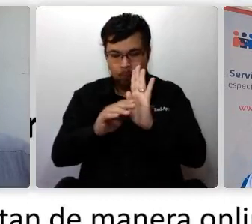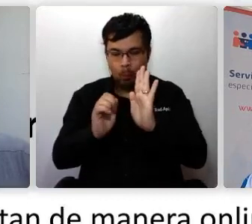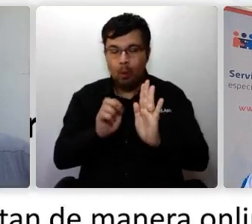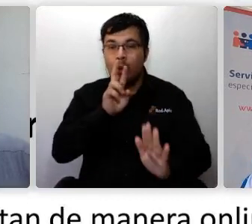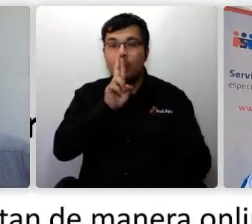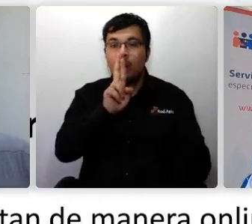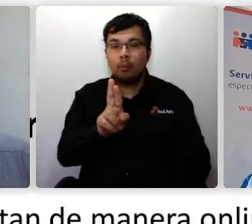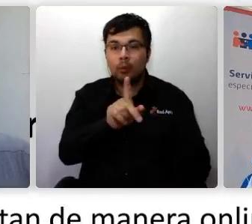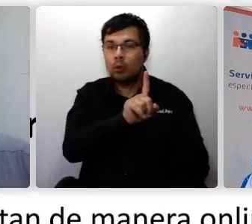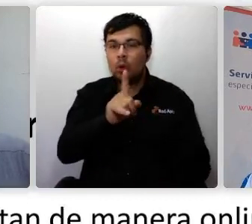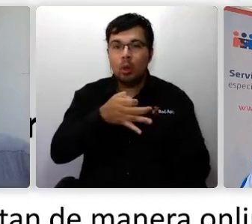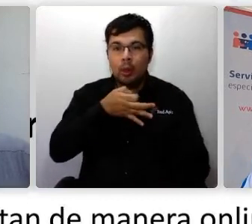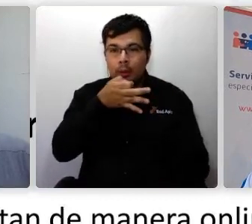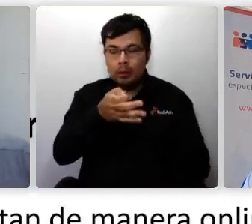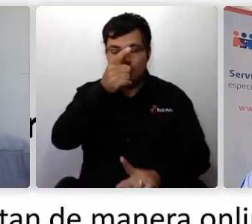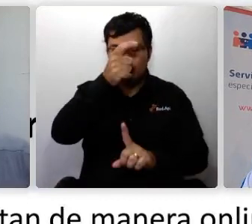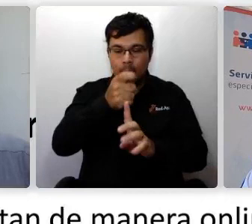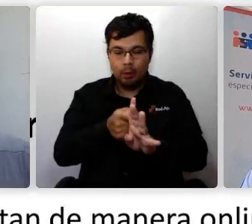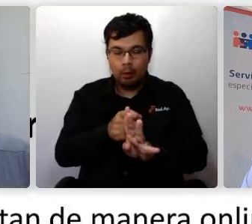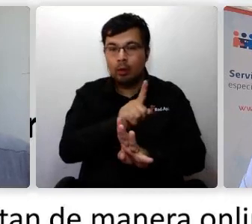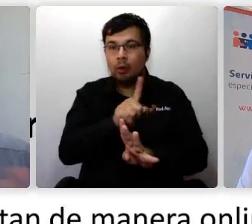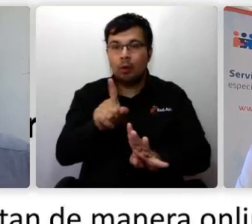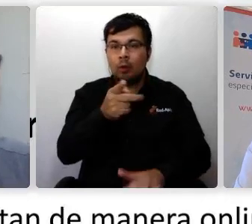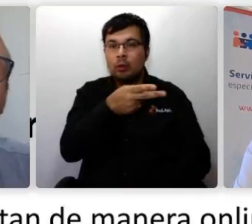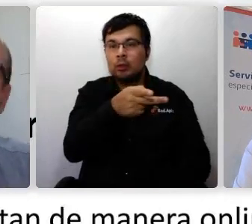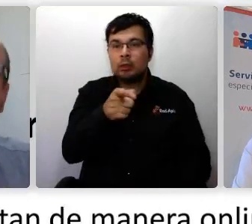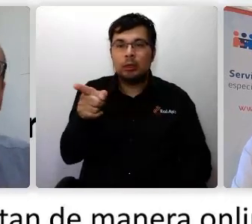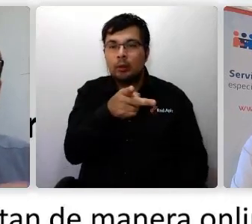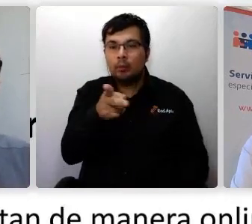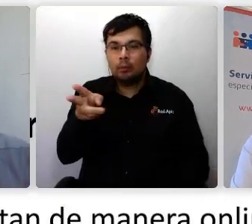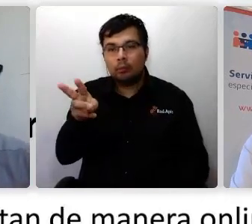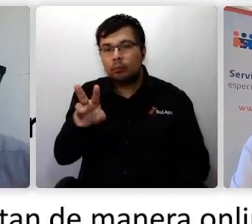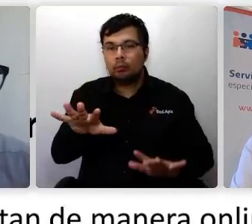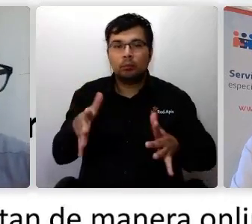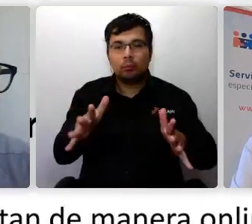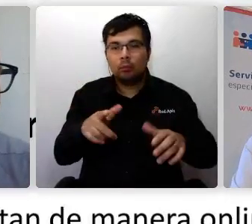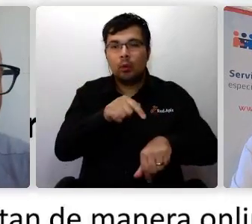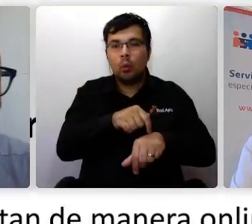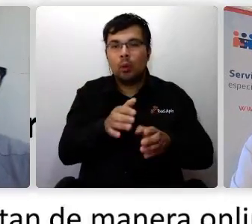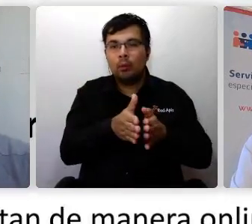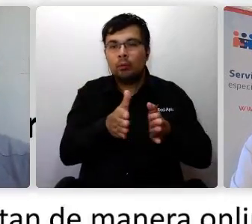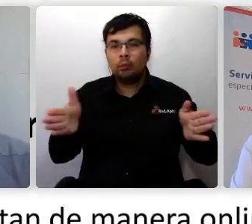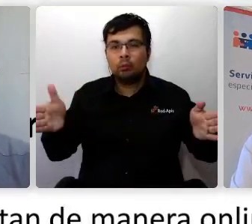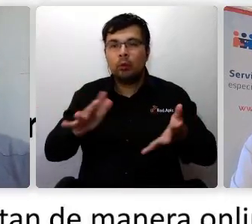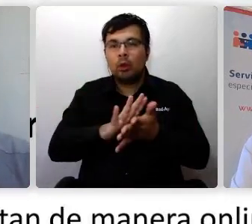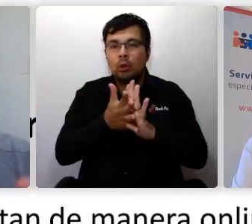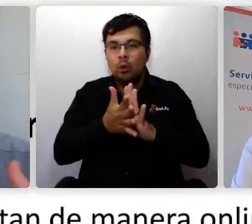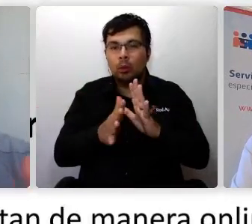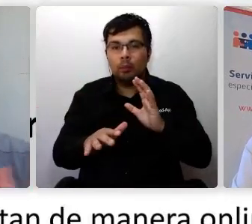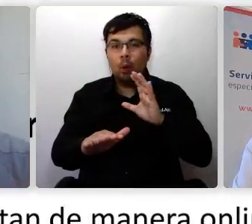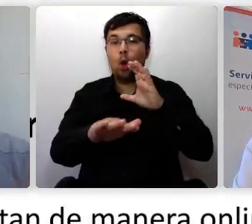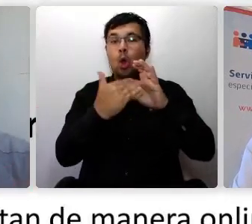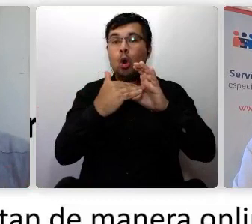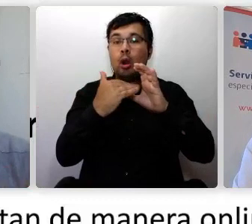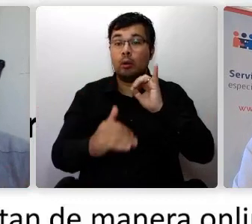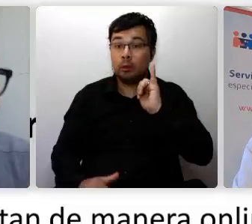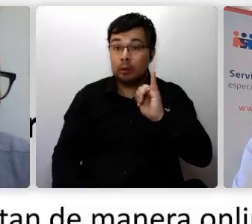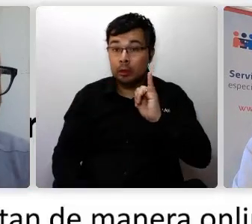estamos hablando de meses, sino que de semanas. Buenísimo. Por lo menos hay un tiempo. Y todo, me imagino, Iván, al comienzo por correo electrónico a la hora